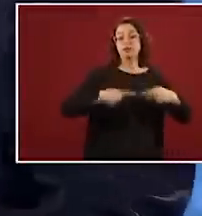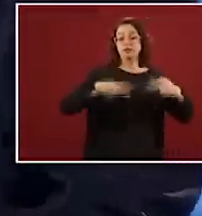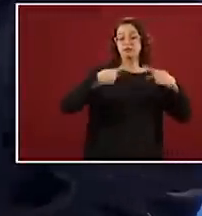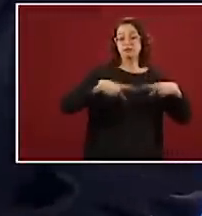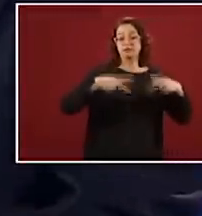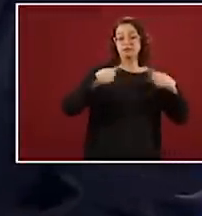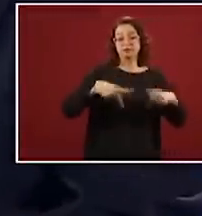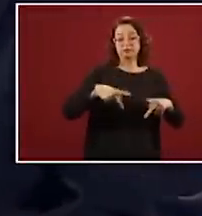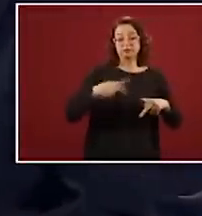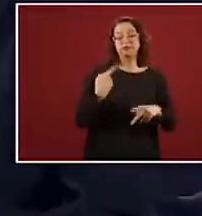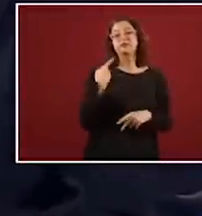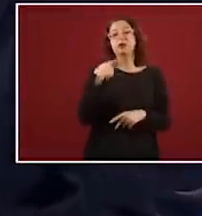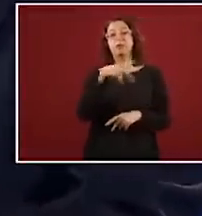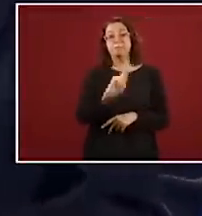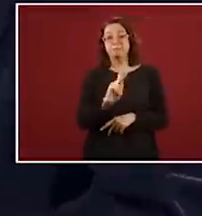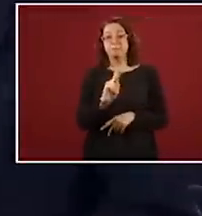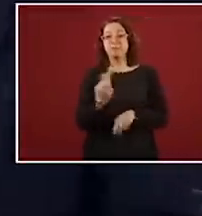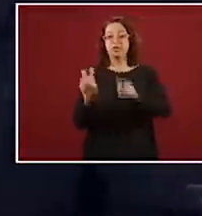normal